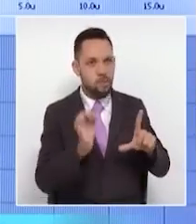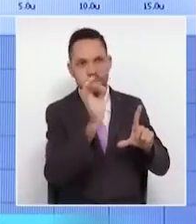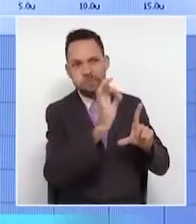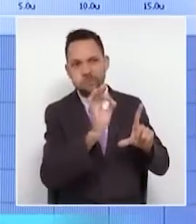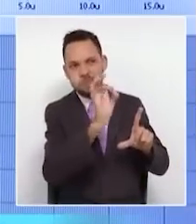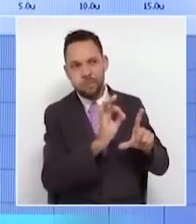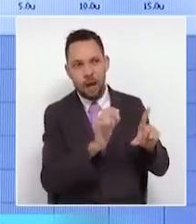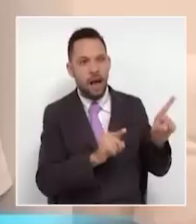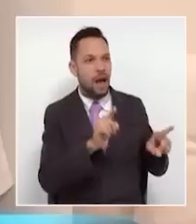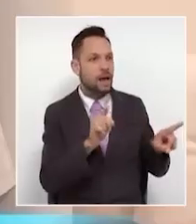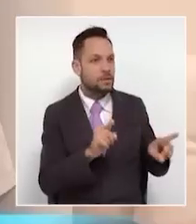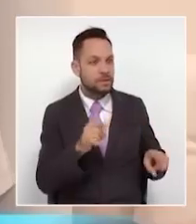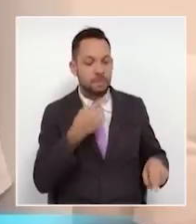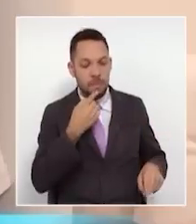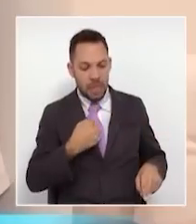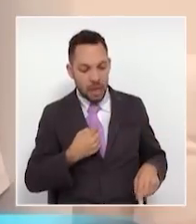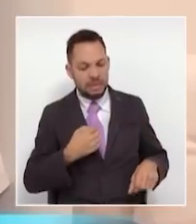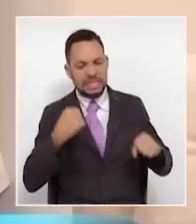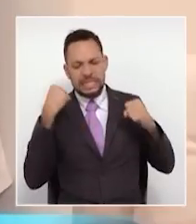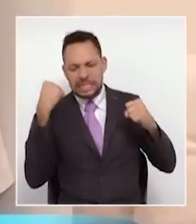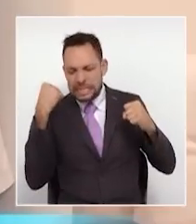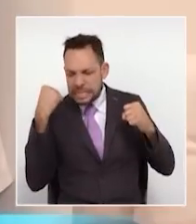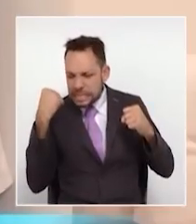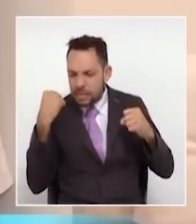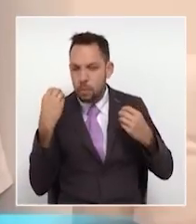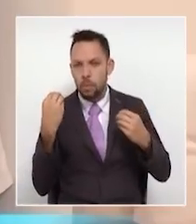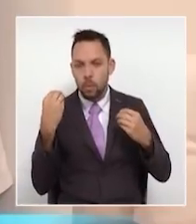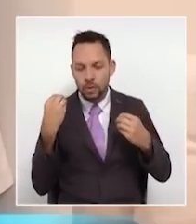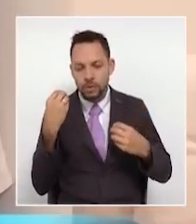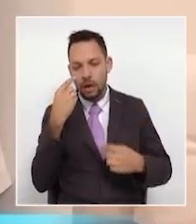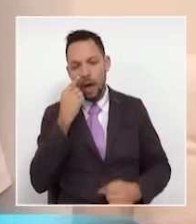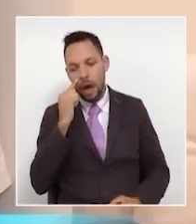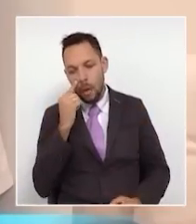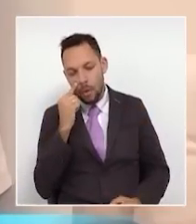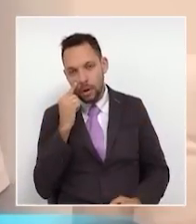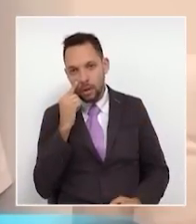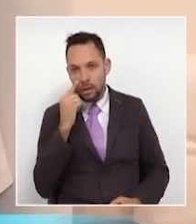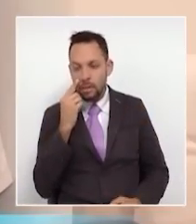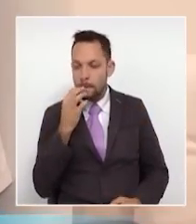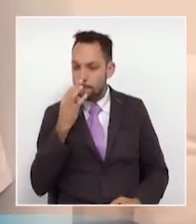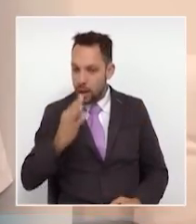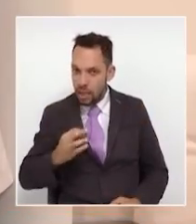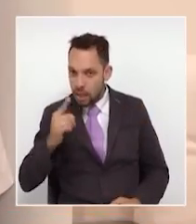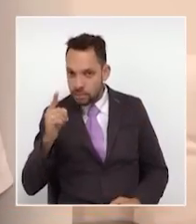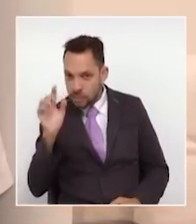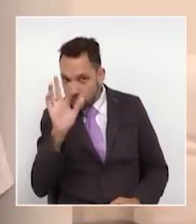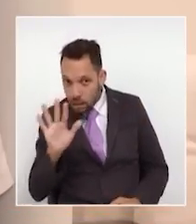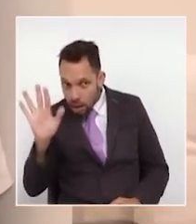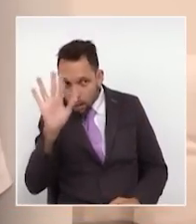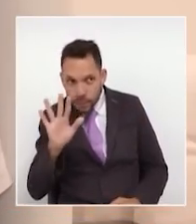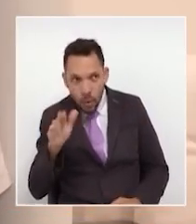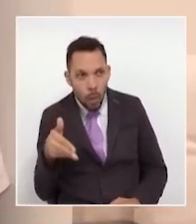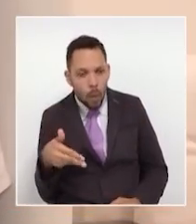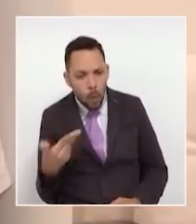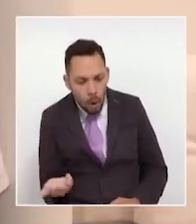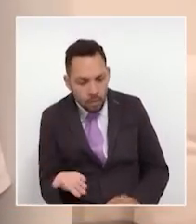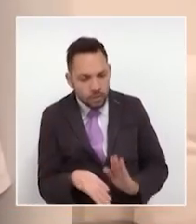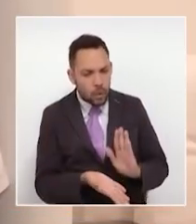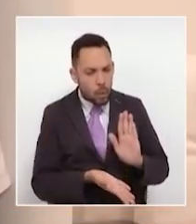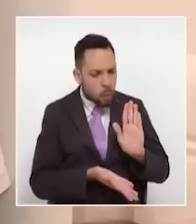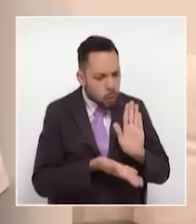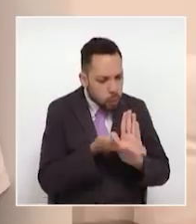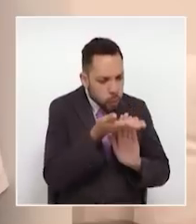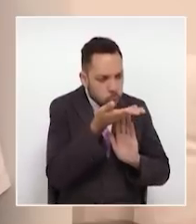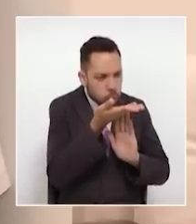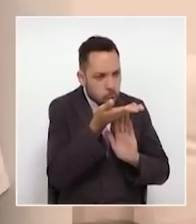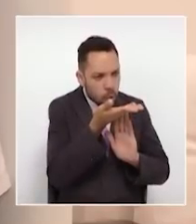soy una persona que soy ansiosa que me deprimo fácilmente pero realmente somos conscientes a qué nivel estamos llevando este estrés esta